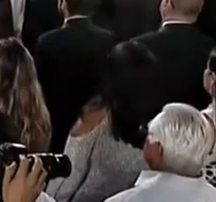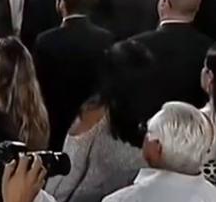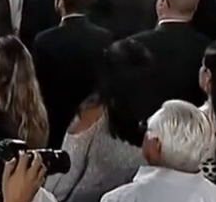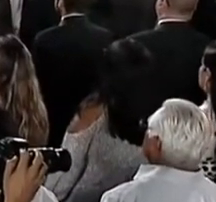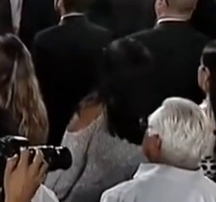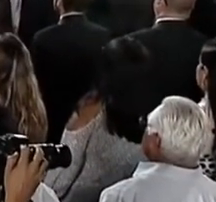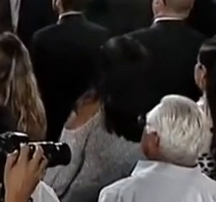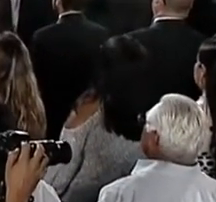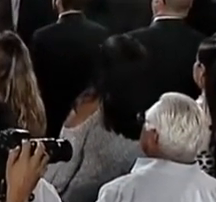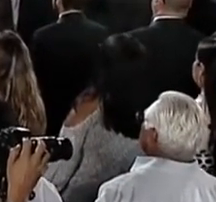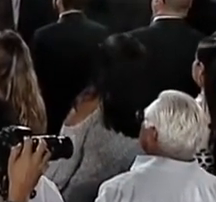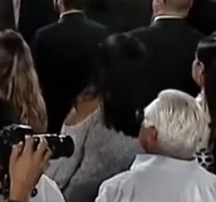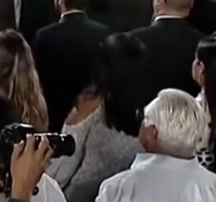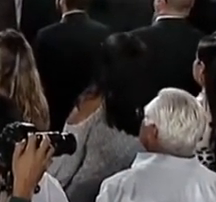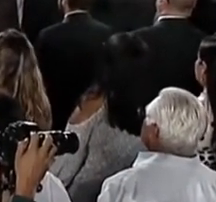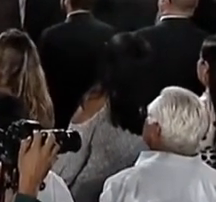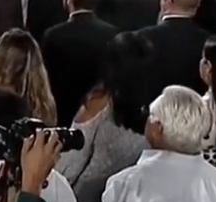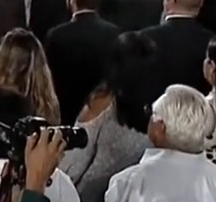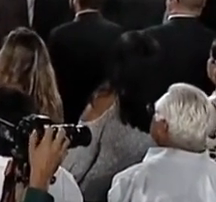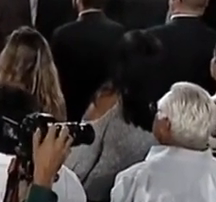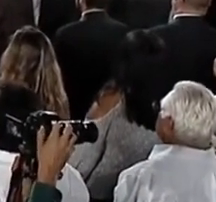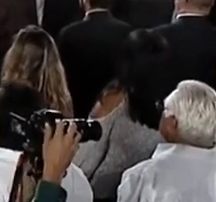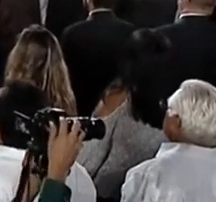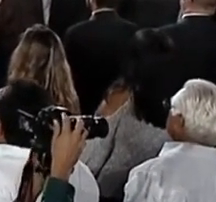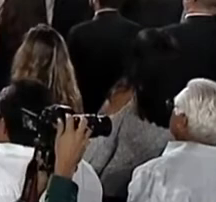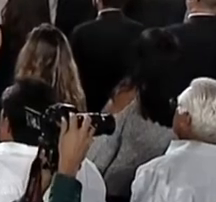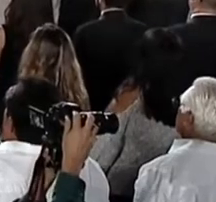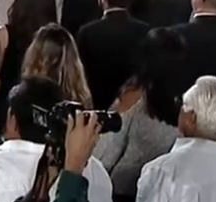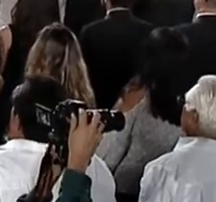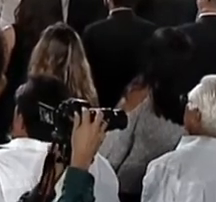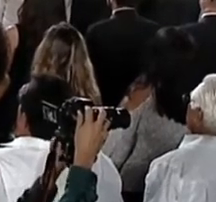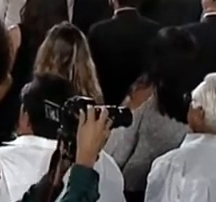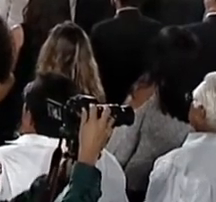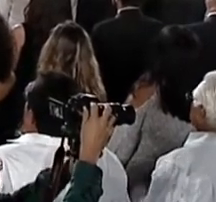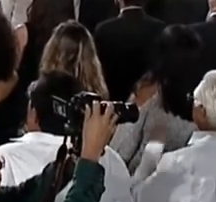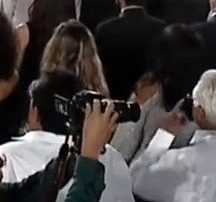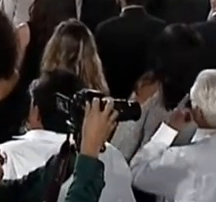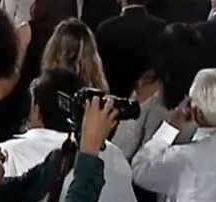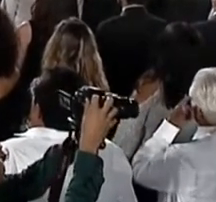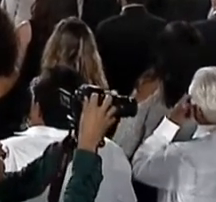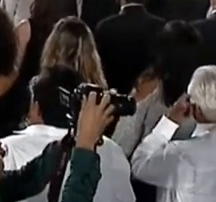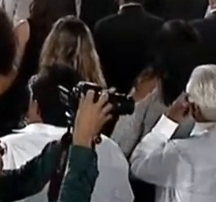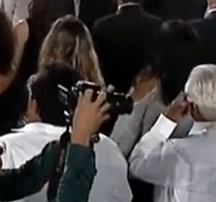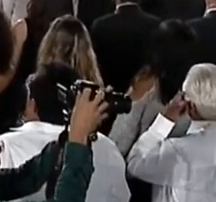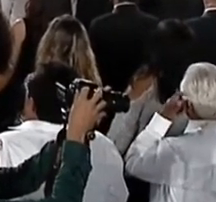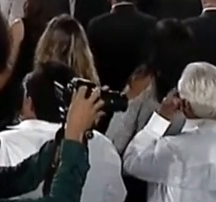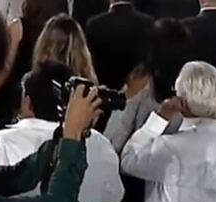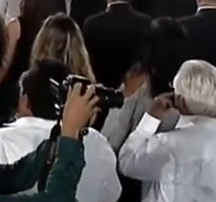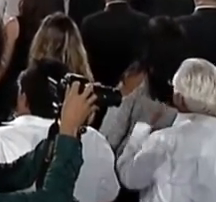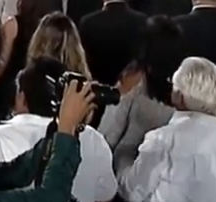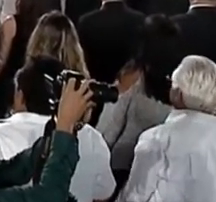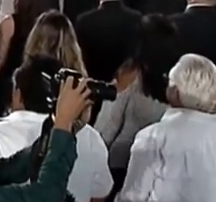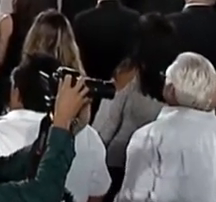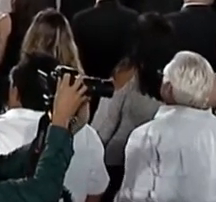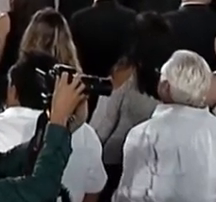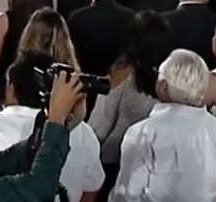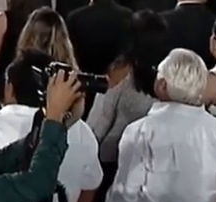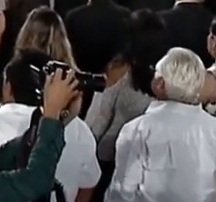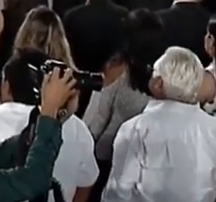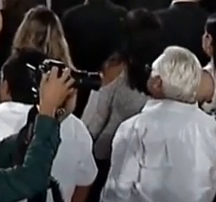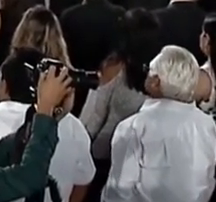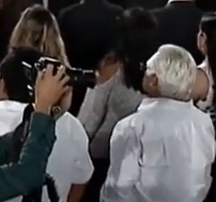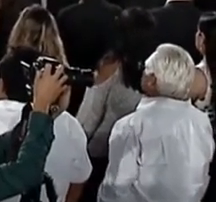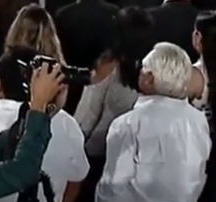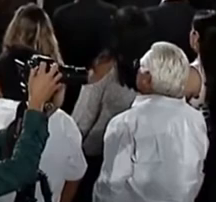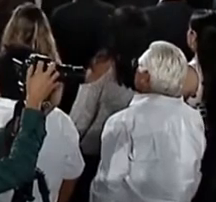enemigo profanar con su planta tu suelo, pienso, patria querida, que el